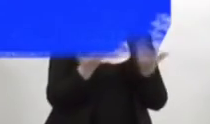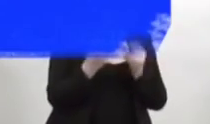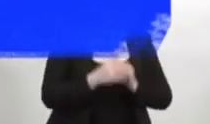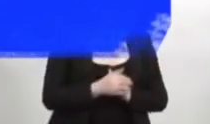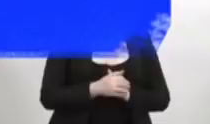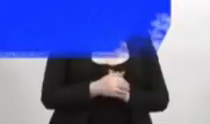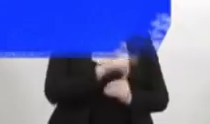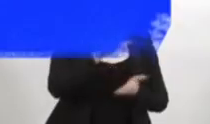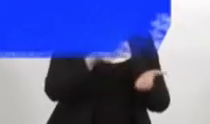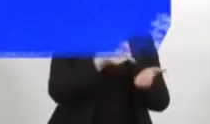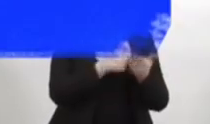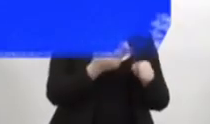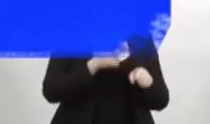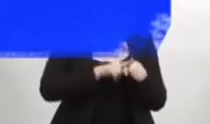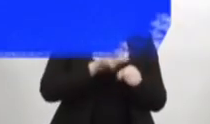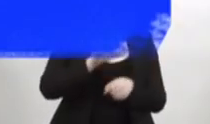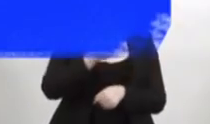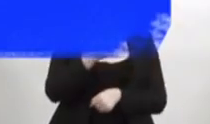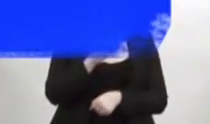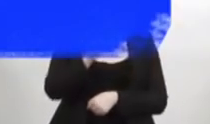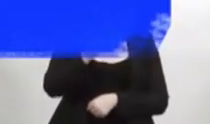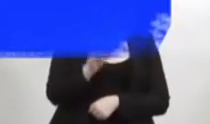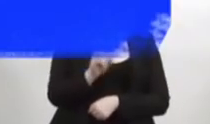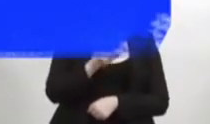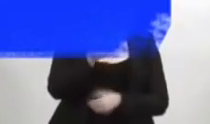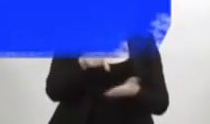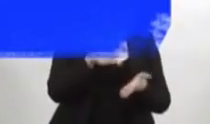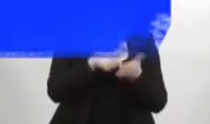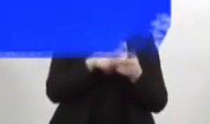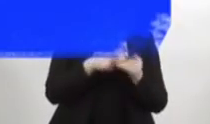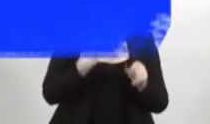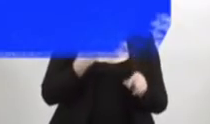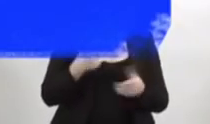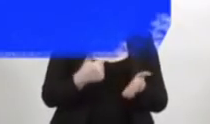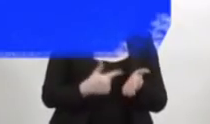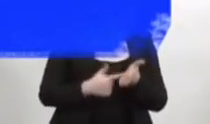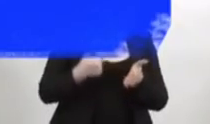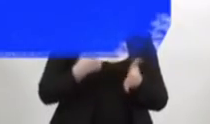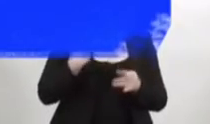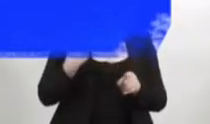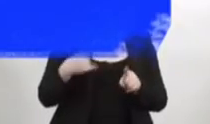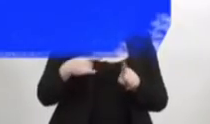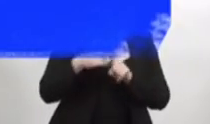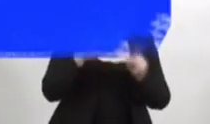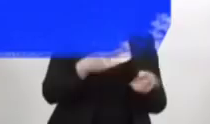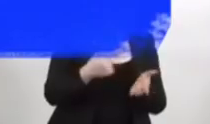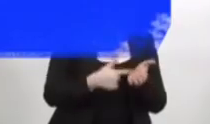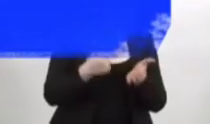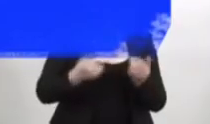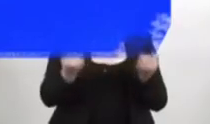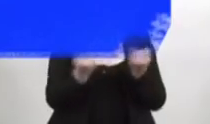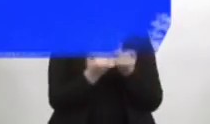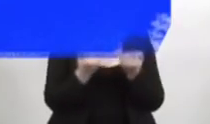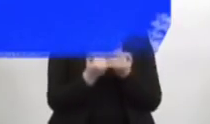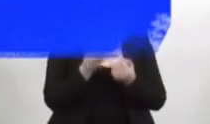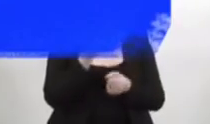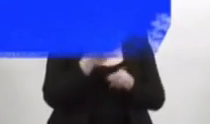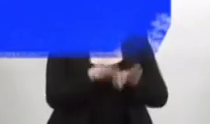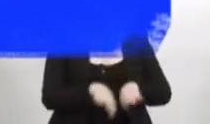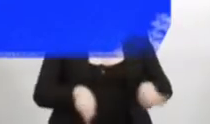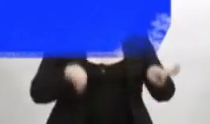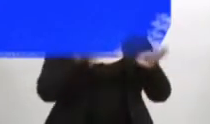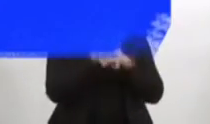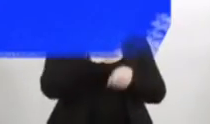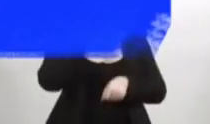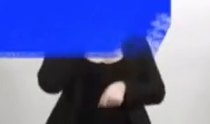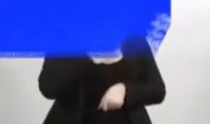En Joco tenemos de los mejores especialistas en trauma grave y desde el primer momento se ha atendido con calidad